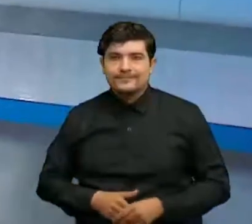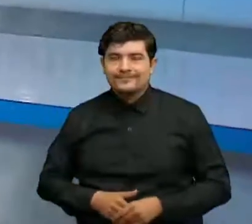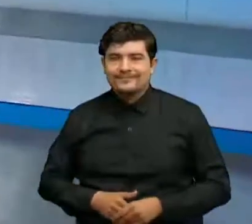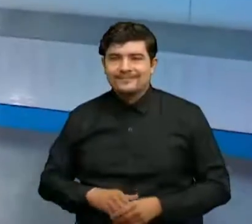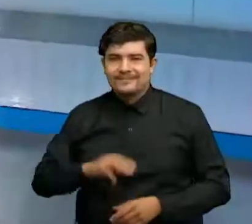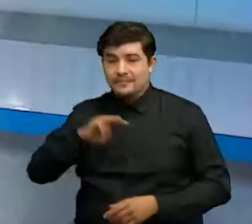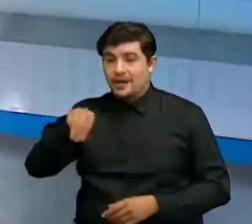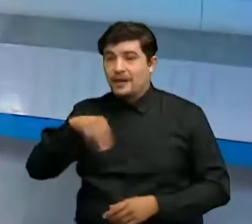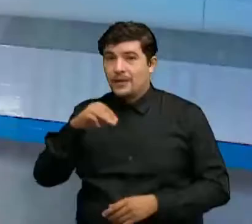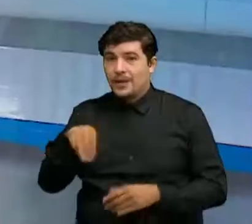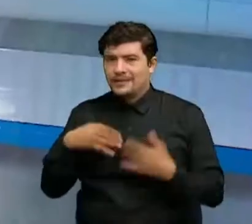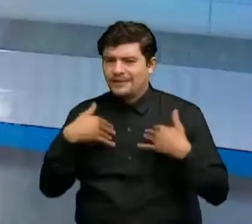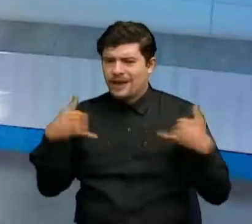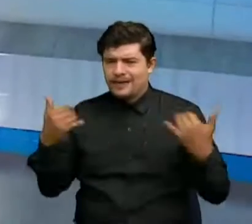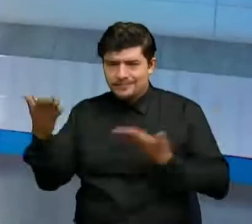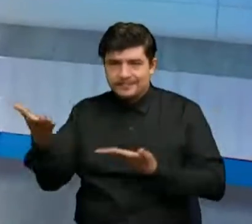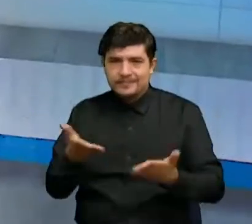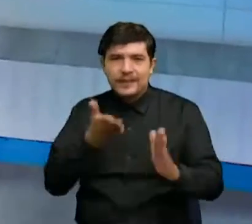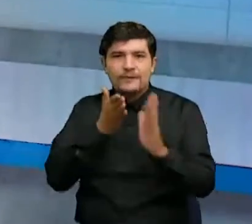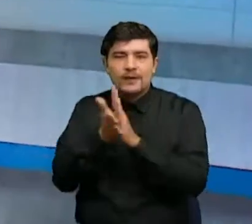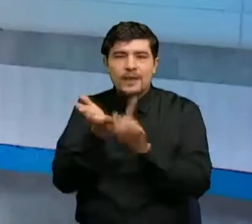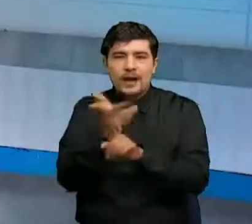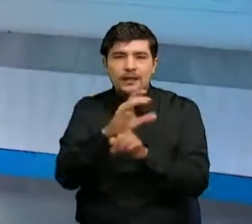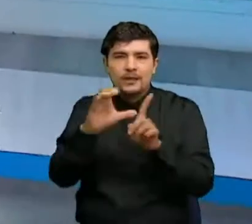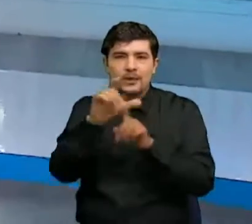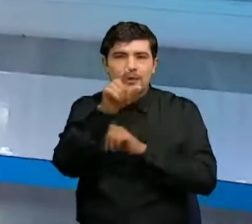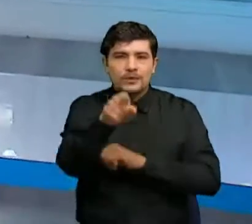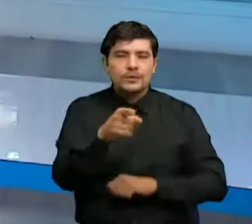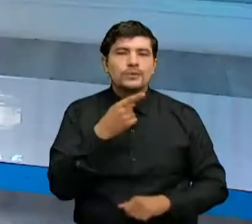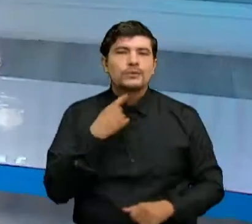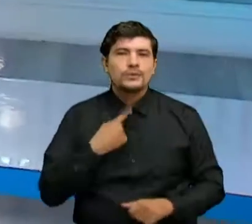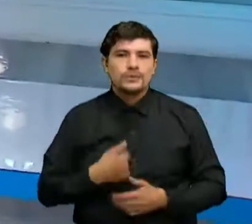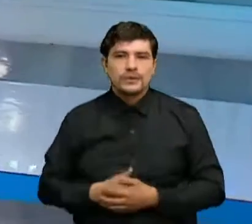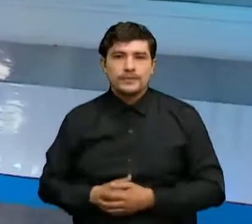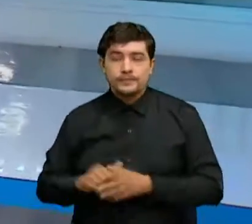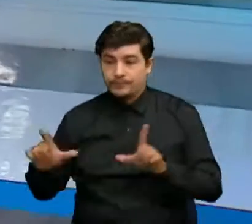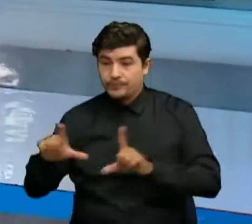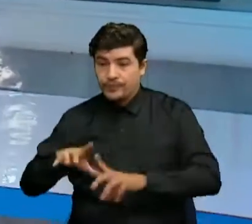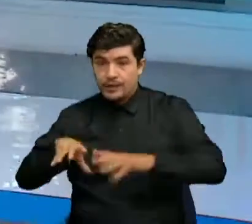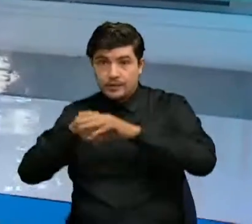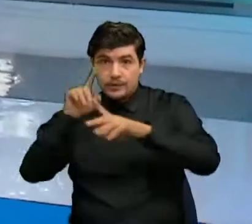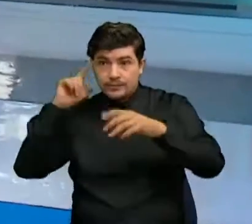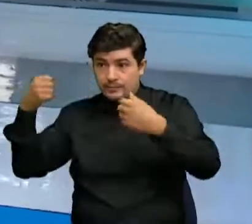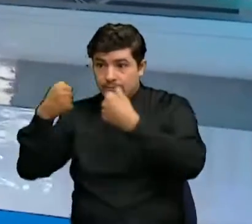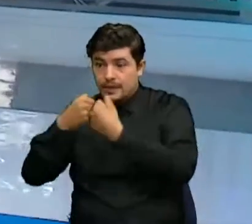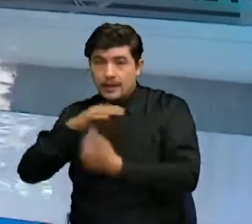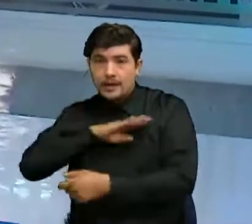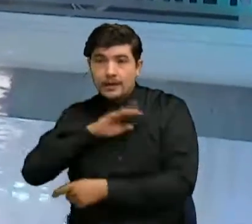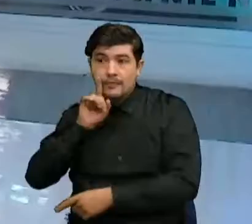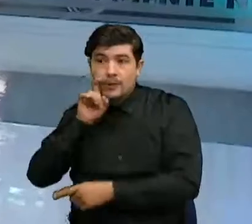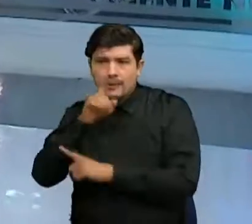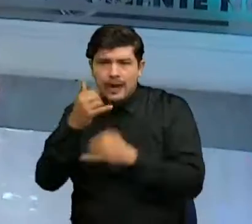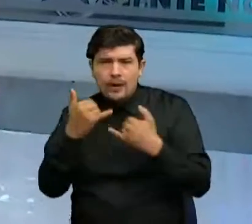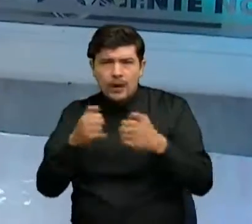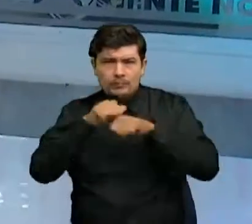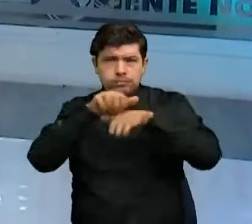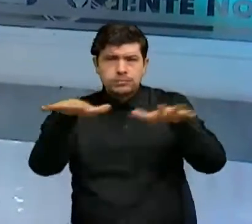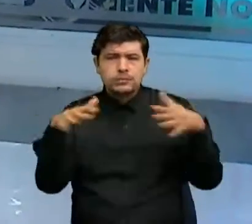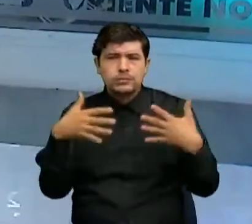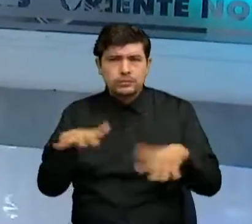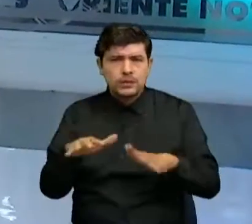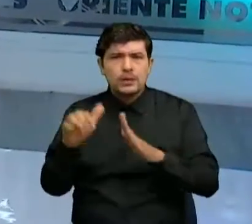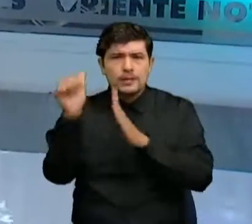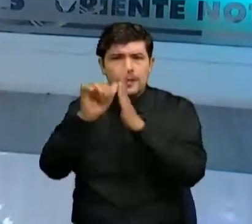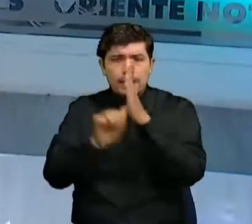Feliz miércoles, bienvenidos a las noticias del entretenimiento. En nuestro canal Tro con la Alcaldía de Bucaramanga, hoy se hizo el lanzamiento de la